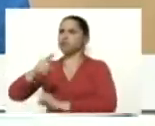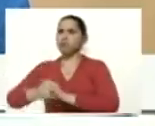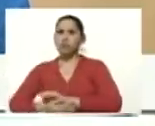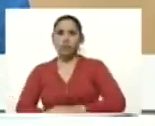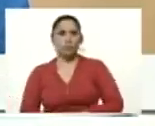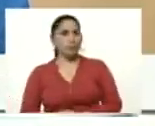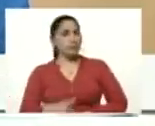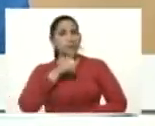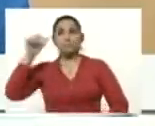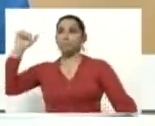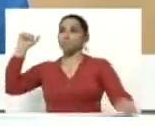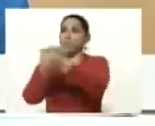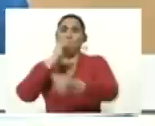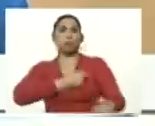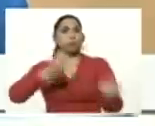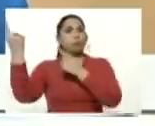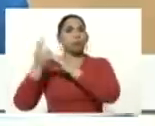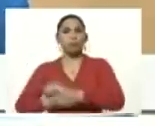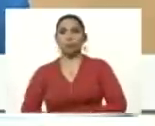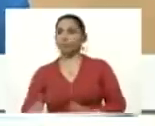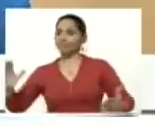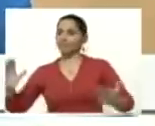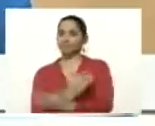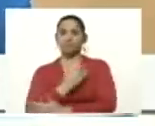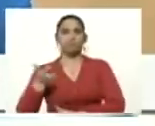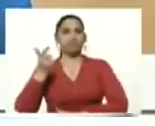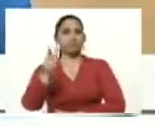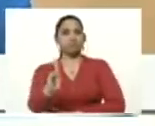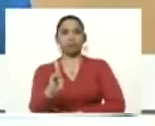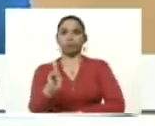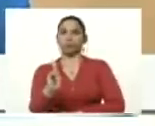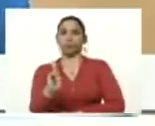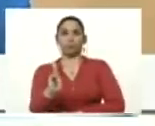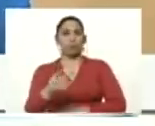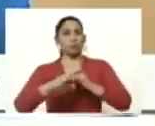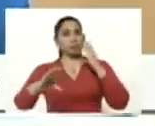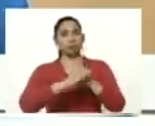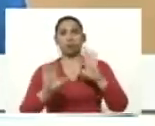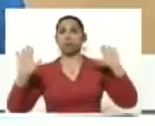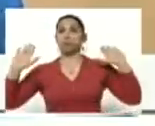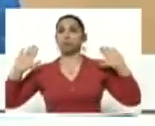va a ir preso, le van a quitar la camioneta, el autobús